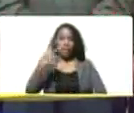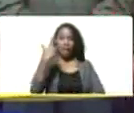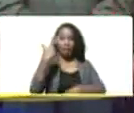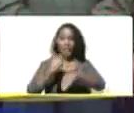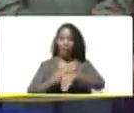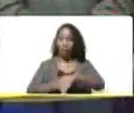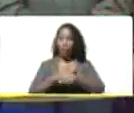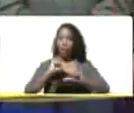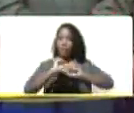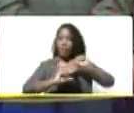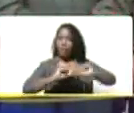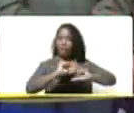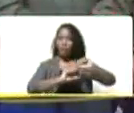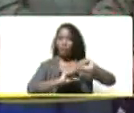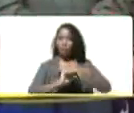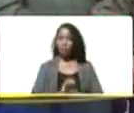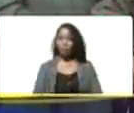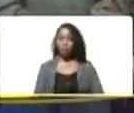del siglo